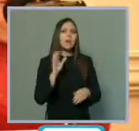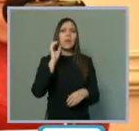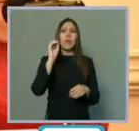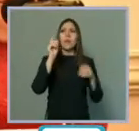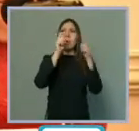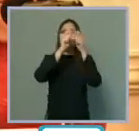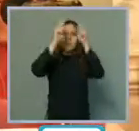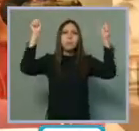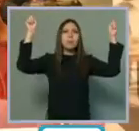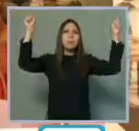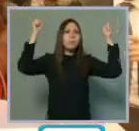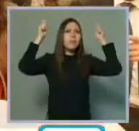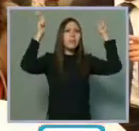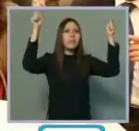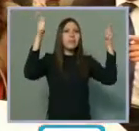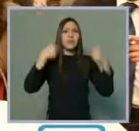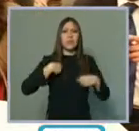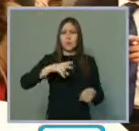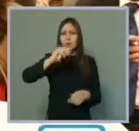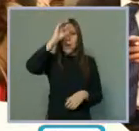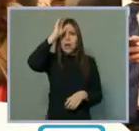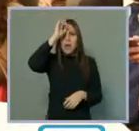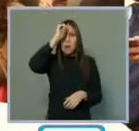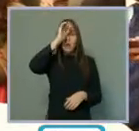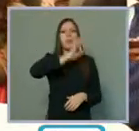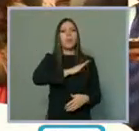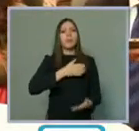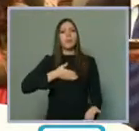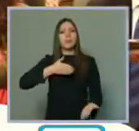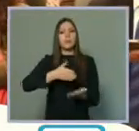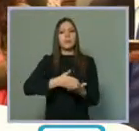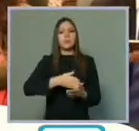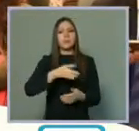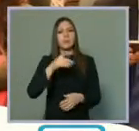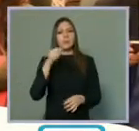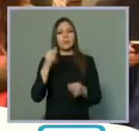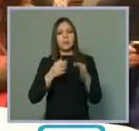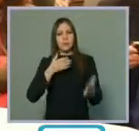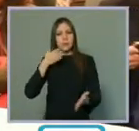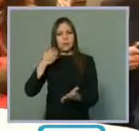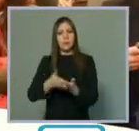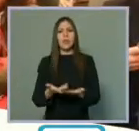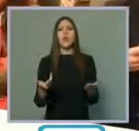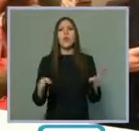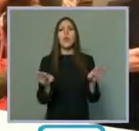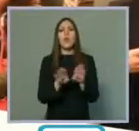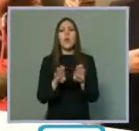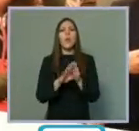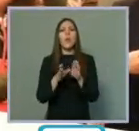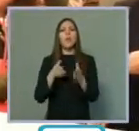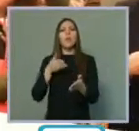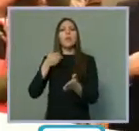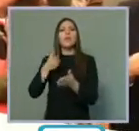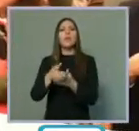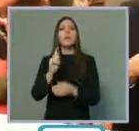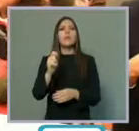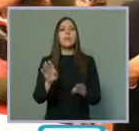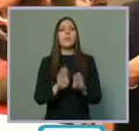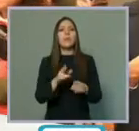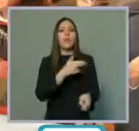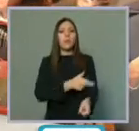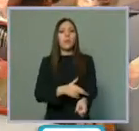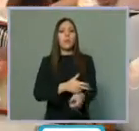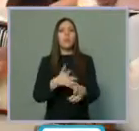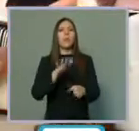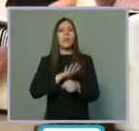manta. Claro, también. Y entonces, ¿cómo nos acercamos a ustedes directamente? Ok, mira. ¿Qué proceso es el que se tiene que llevar? La verdad